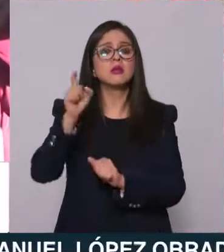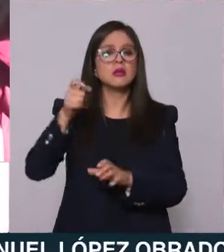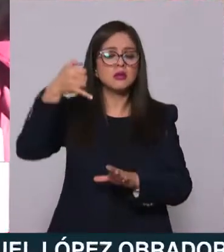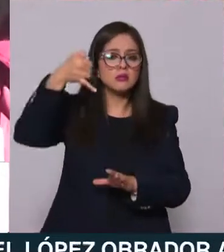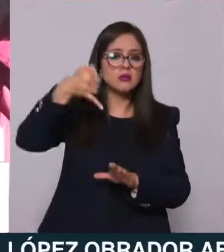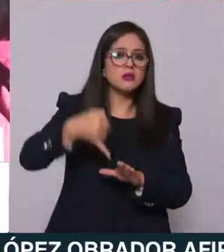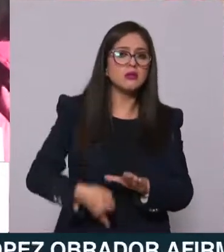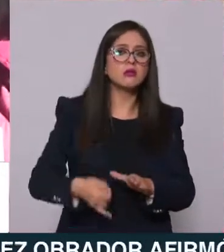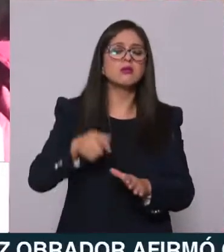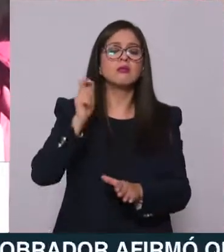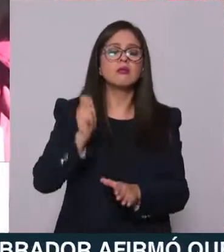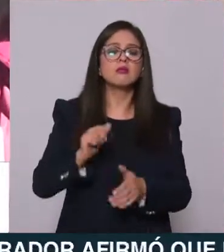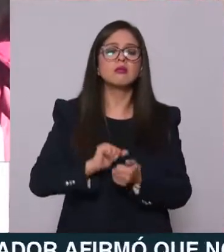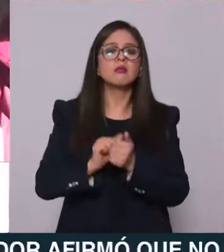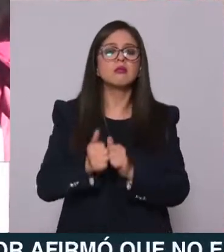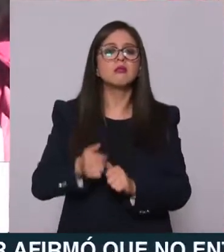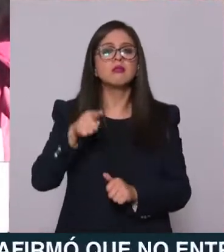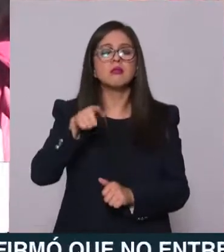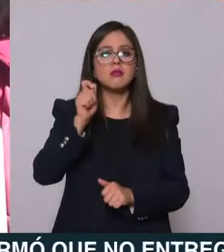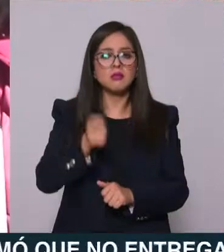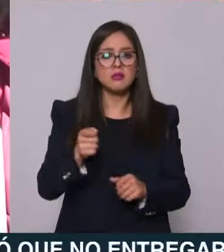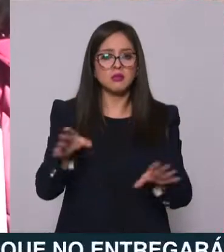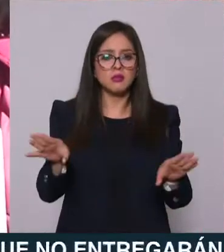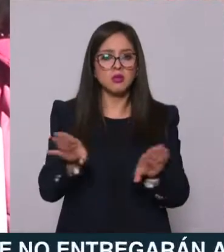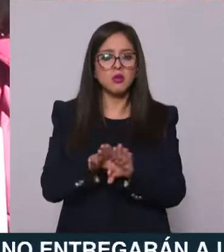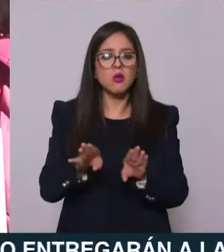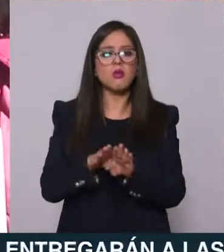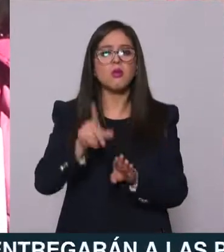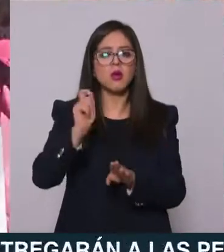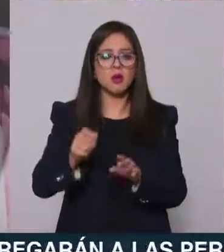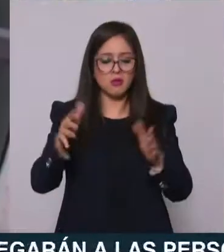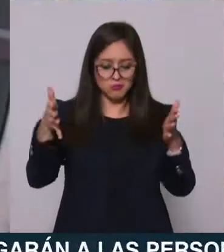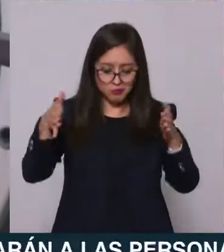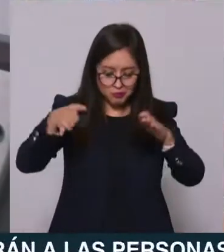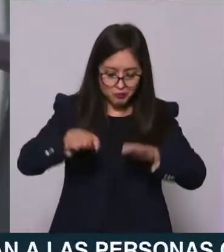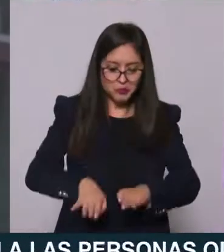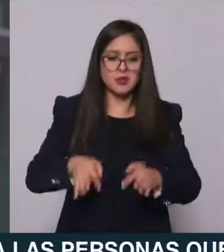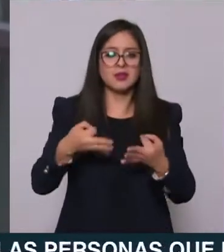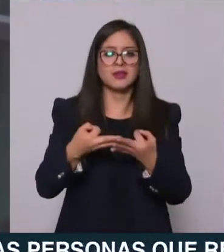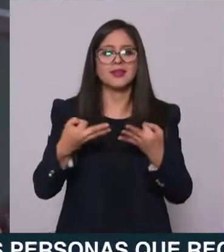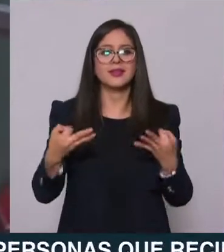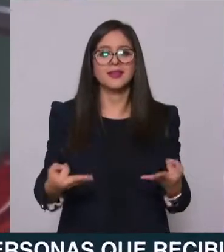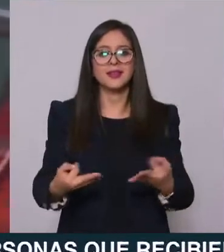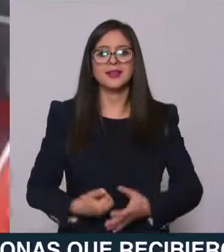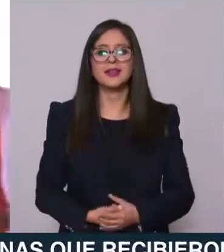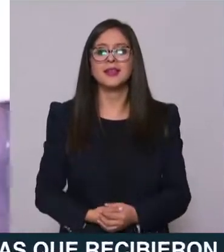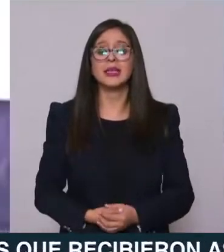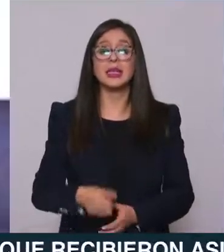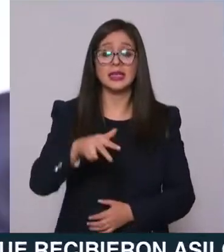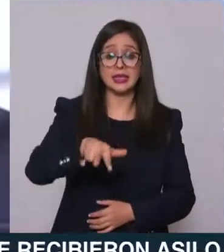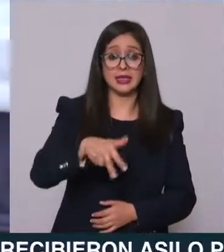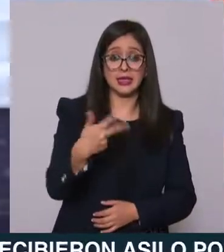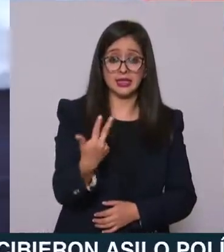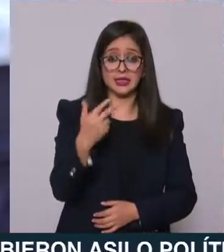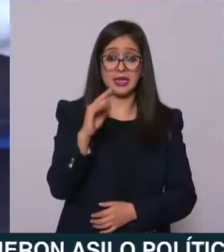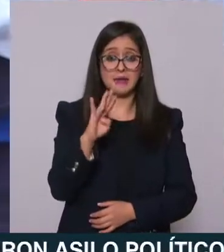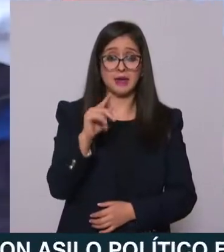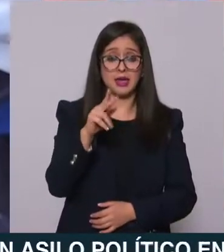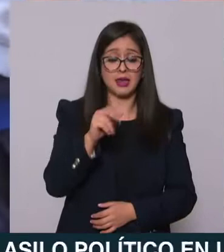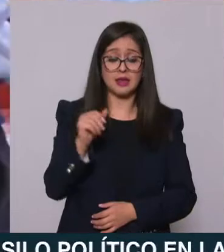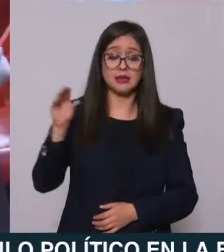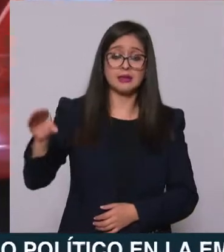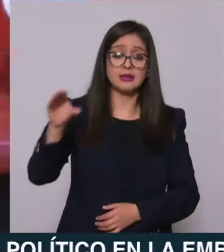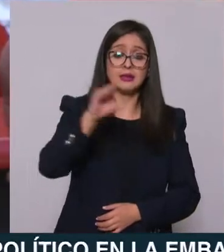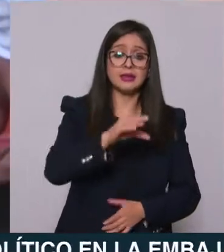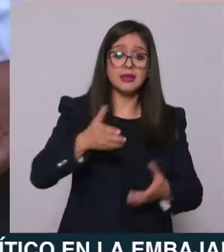grietas, han ya colapsado. Serán 13 brigadas que recorrerán las calles y